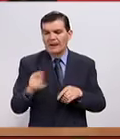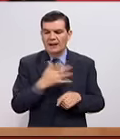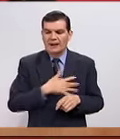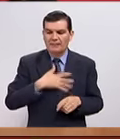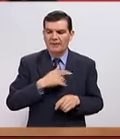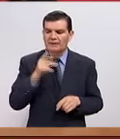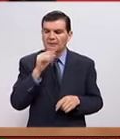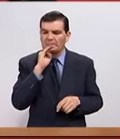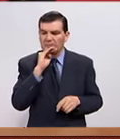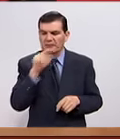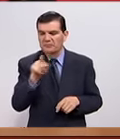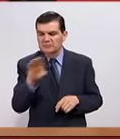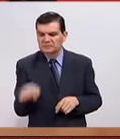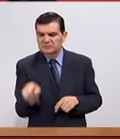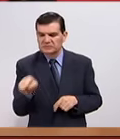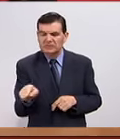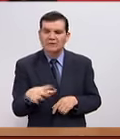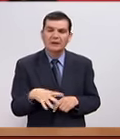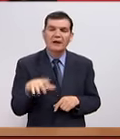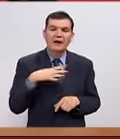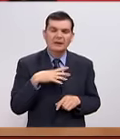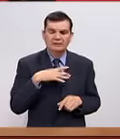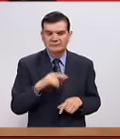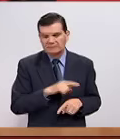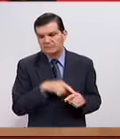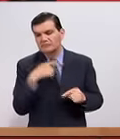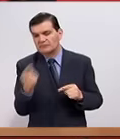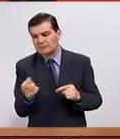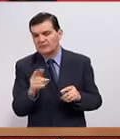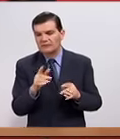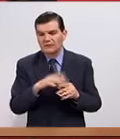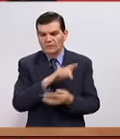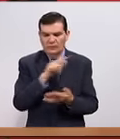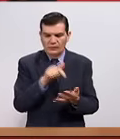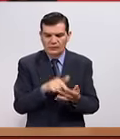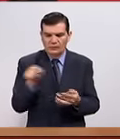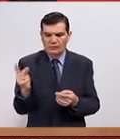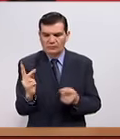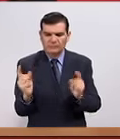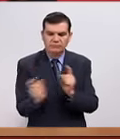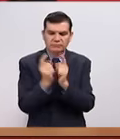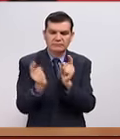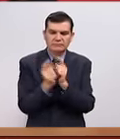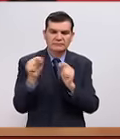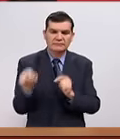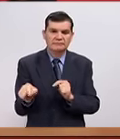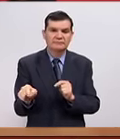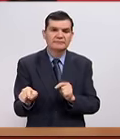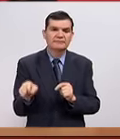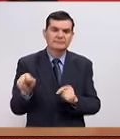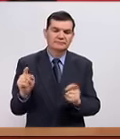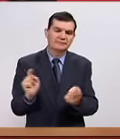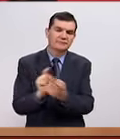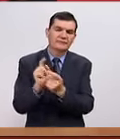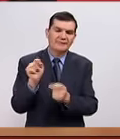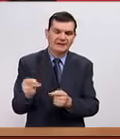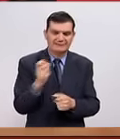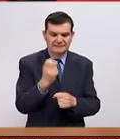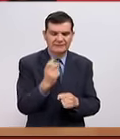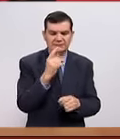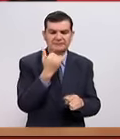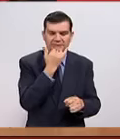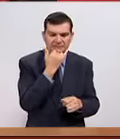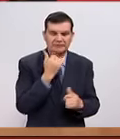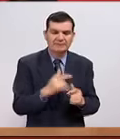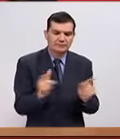Eh ya falleció y va al al lugar donde ellos solían encontrarse entonces básicamente Es sobre